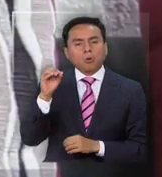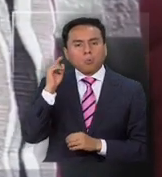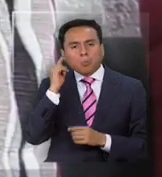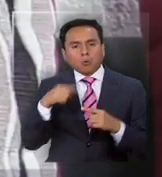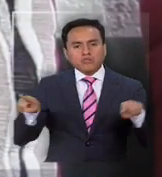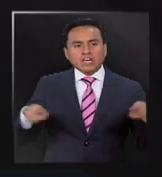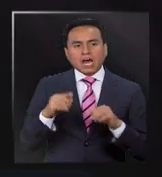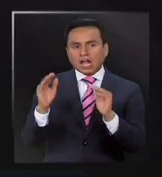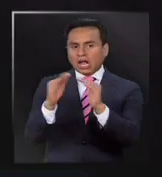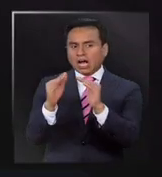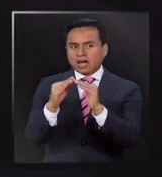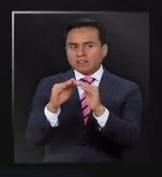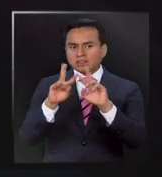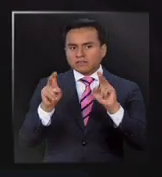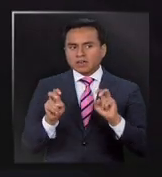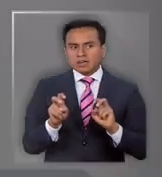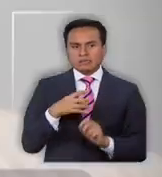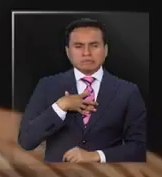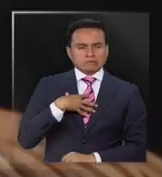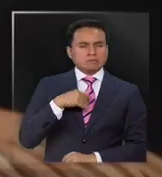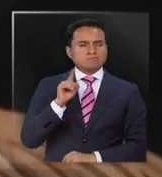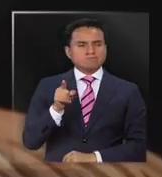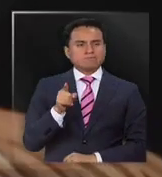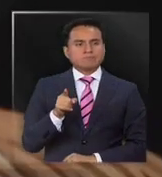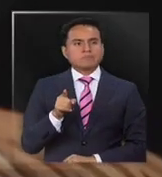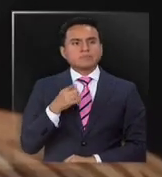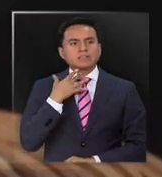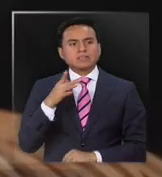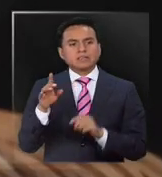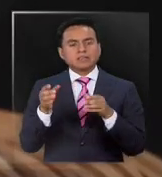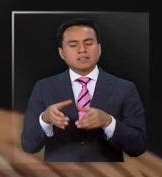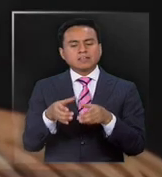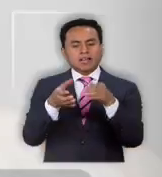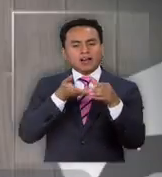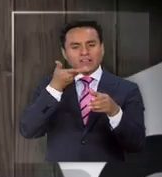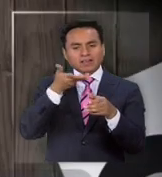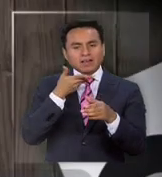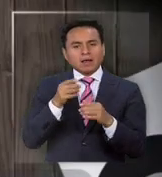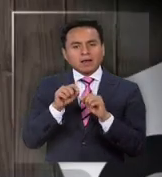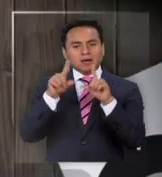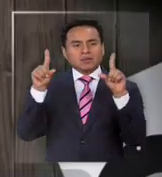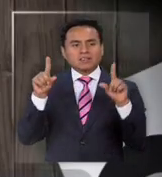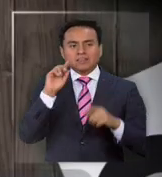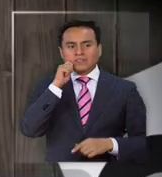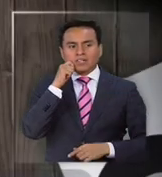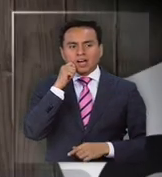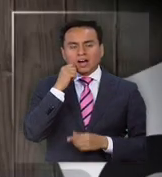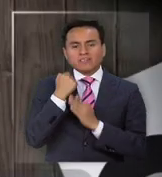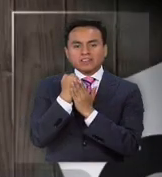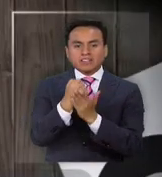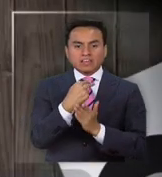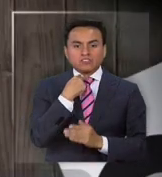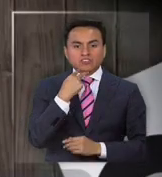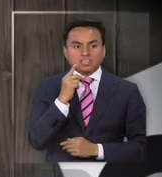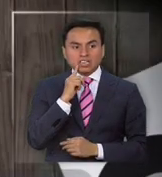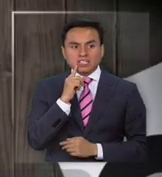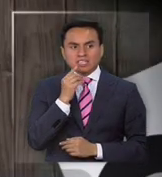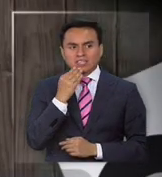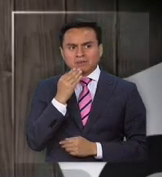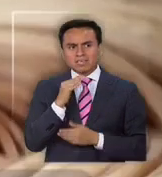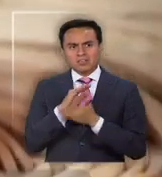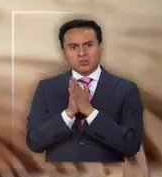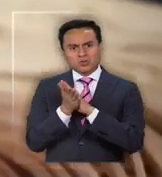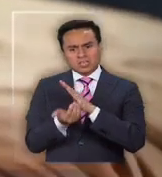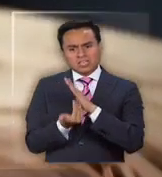en la casa, son los más temidos. Hoy se espera un clima mayormente soleado. Tienen asistentes de voz y están todo